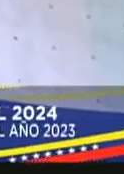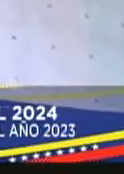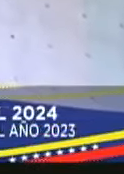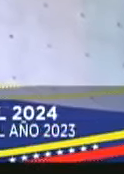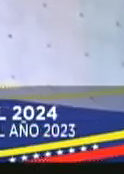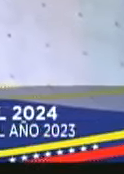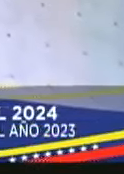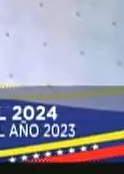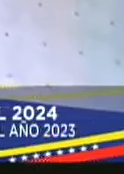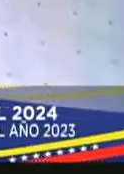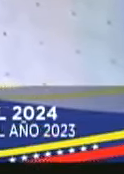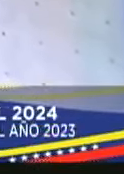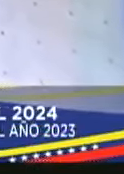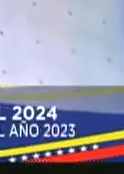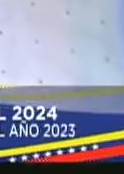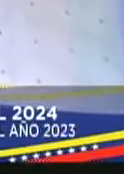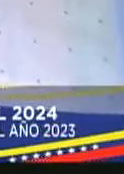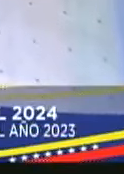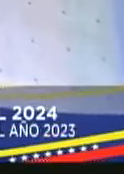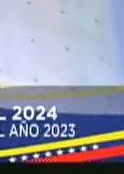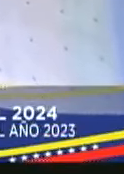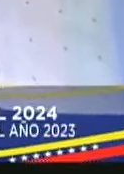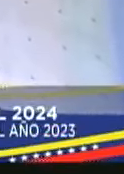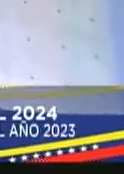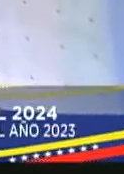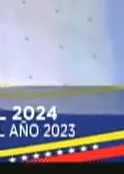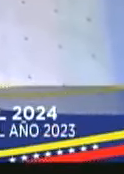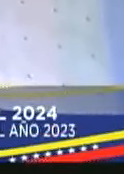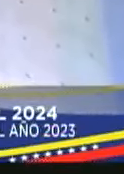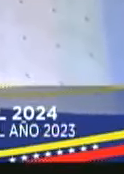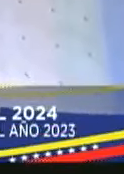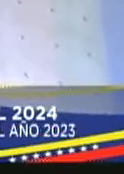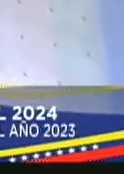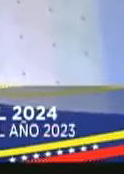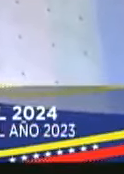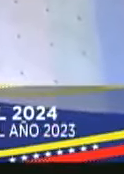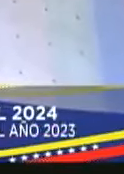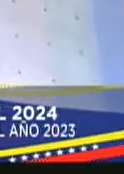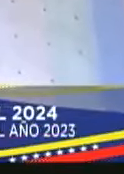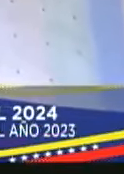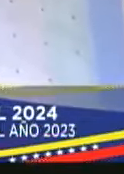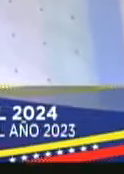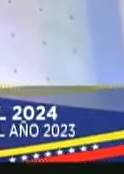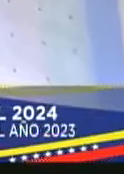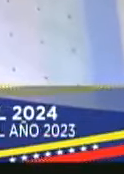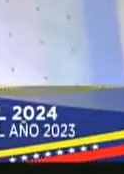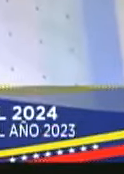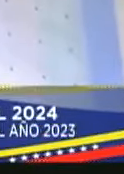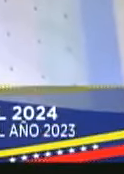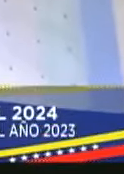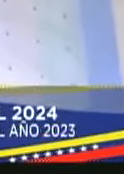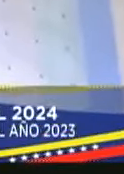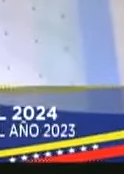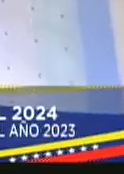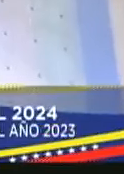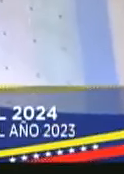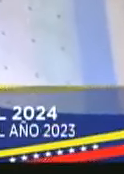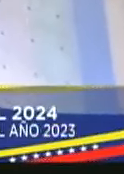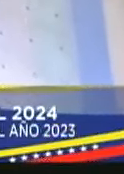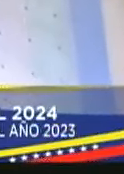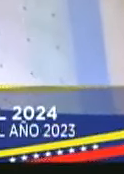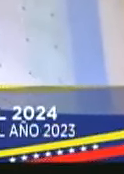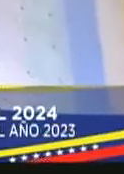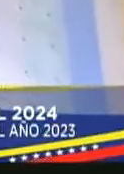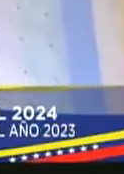herramientas tecnológicas se reforzaba también el programa informático de agenda única para sistematizar las convocatorias diariamente programadas de